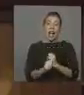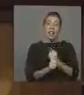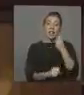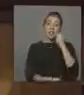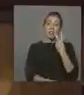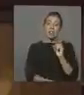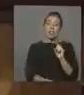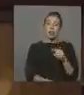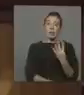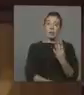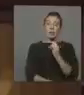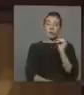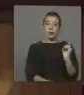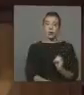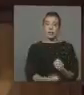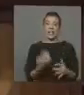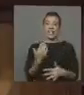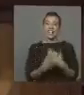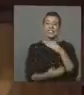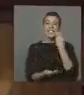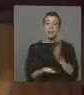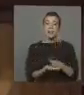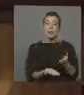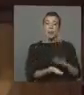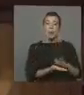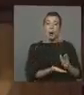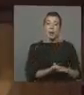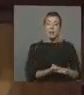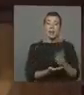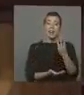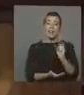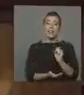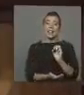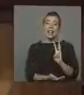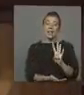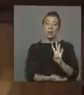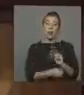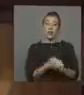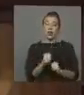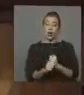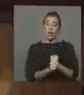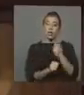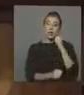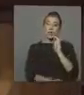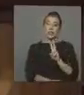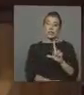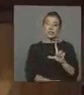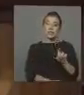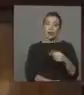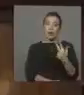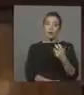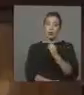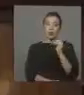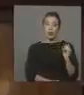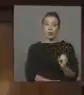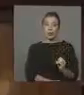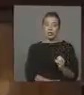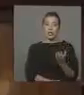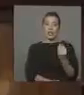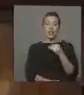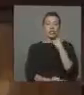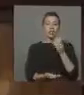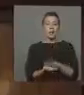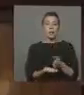al 20,4%, 15 defunciones en la edad de 30 a 34 años, que equivale al 27,8%,